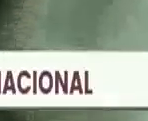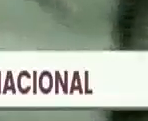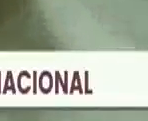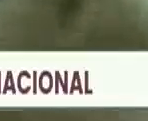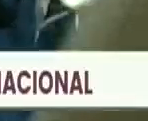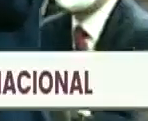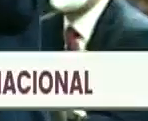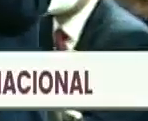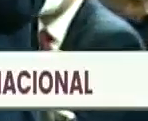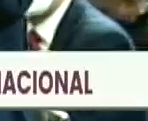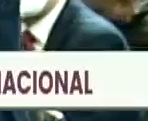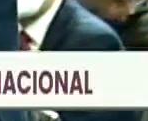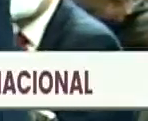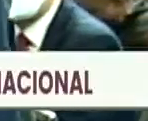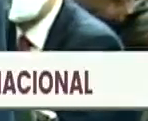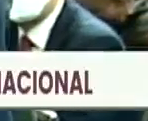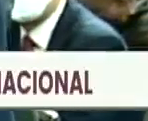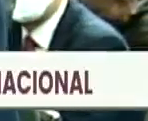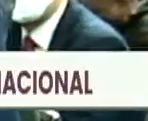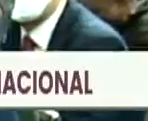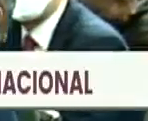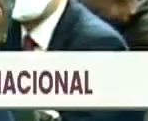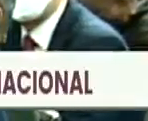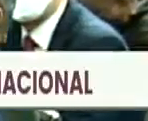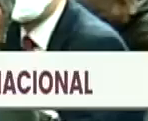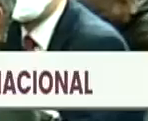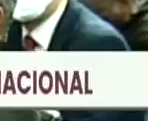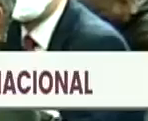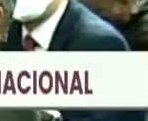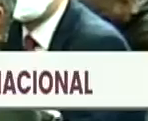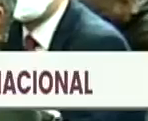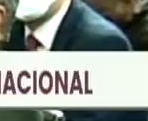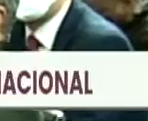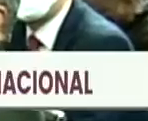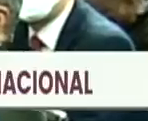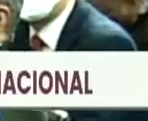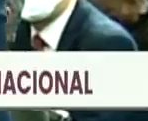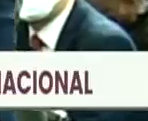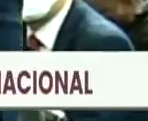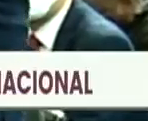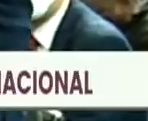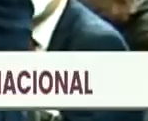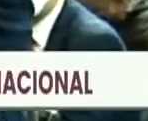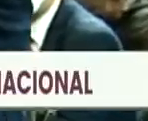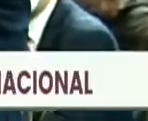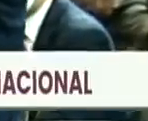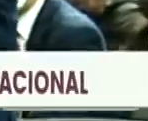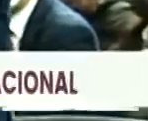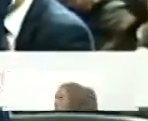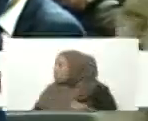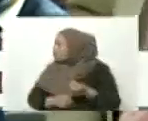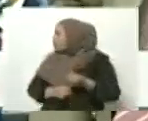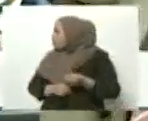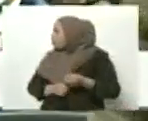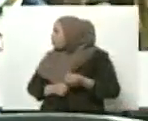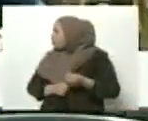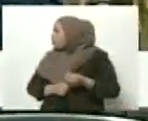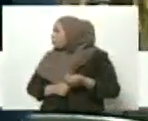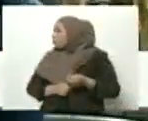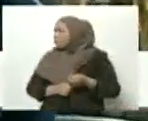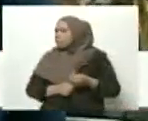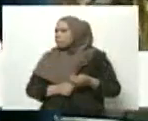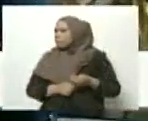de la dignidad, Samuel Moncada, embajador de Venezuela ante las Naciones Unidas. concreto. Dio elementos muy importantes. Como usted sabe